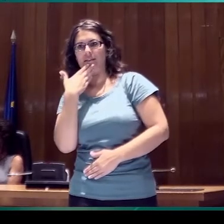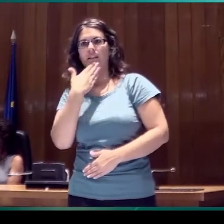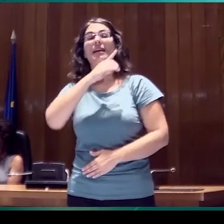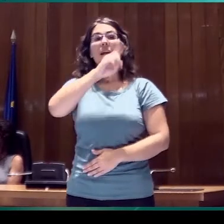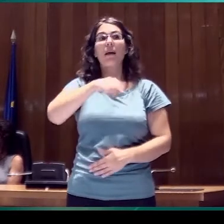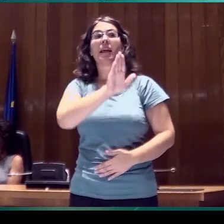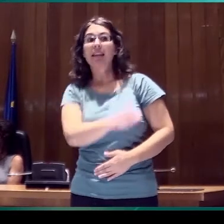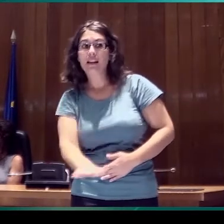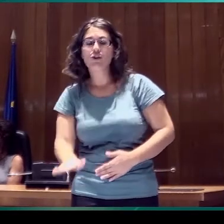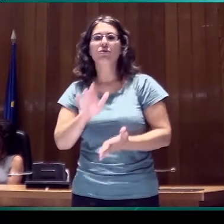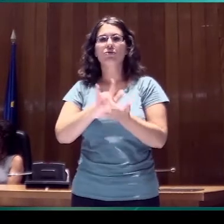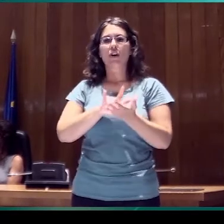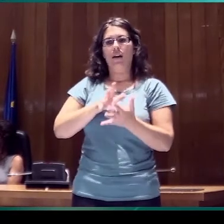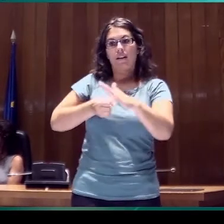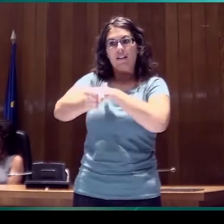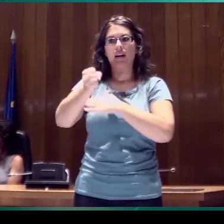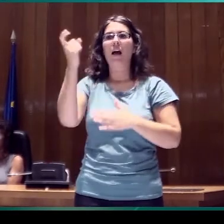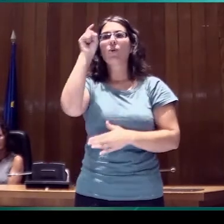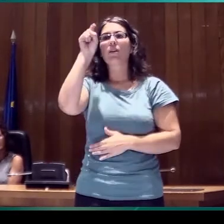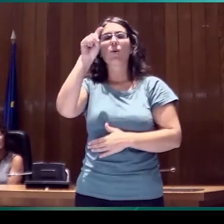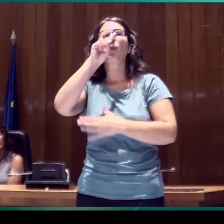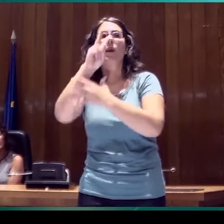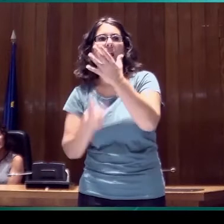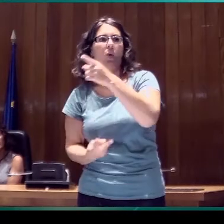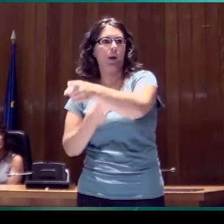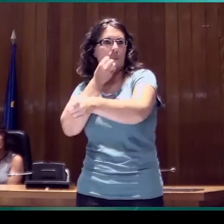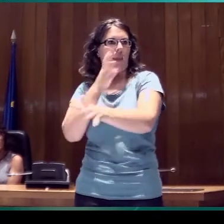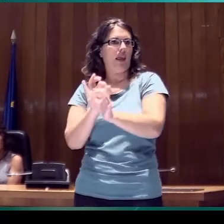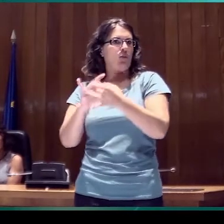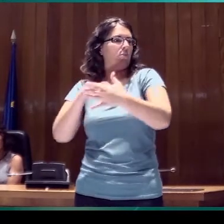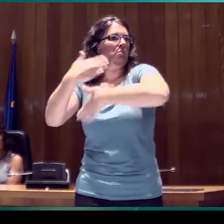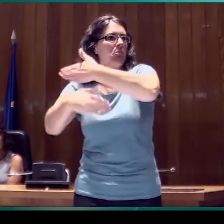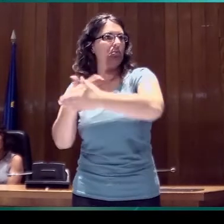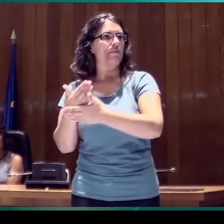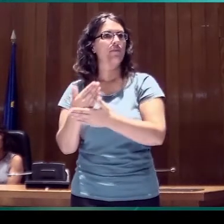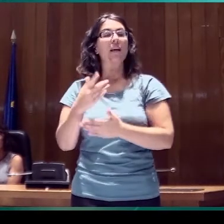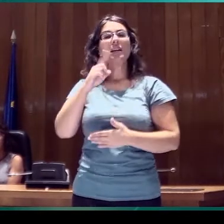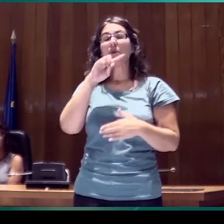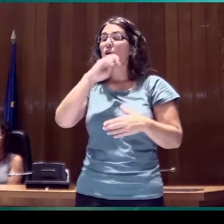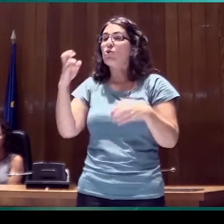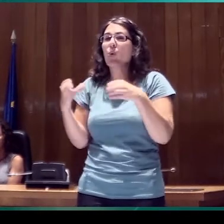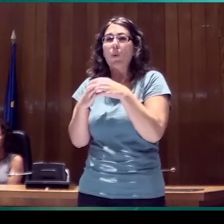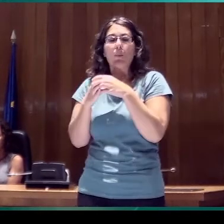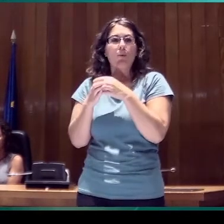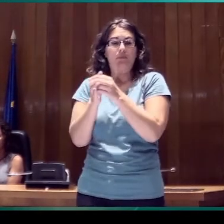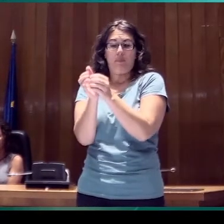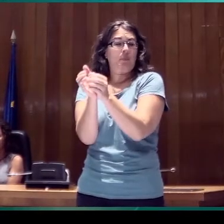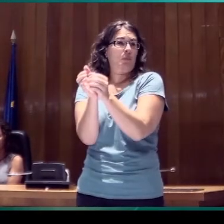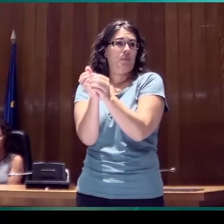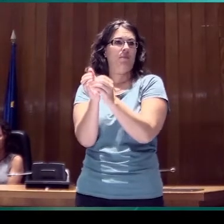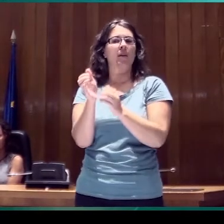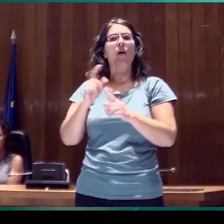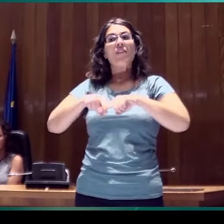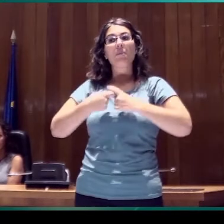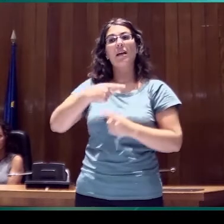contextos de educación bilingüe bien establecidos y un grupo muy reducido y muy seleccionado de niños que estaban, de